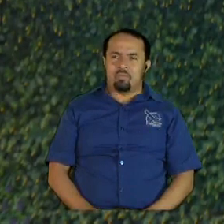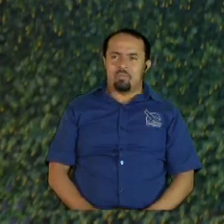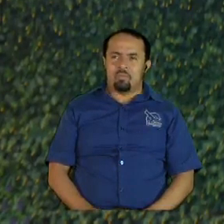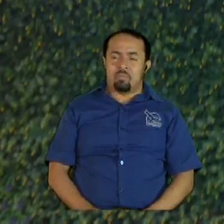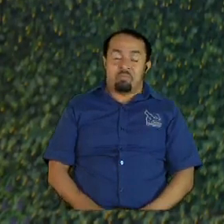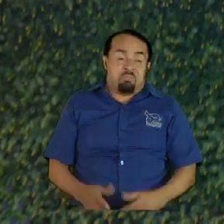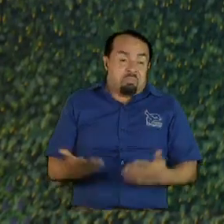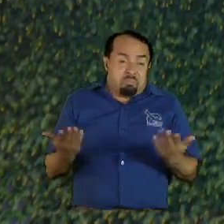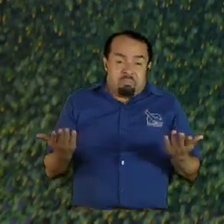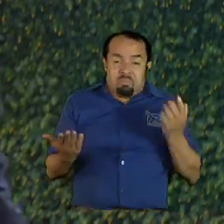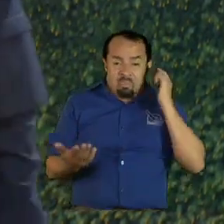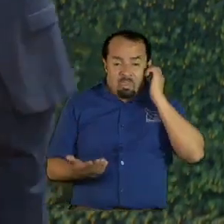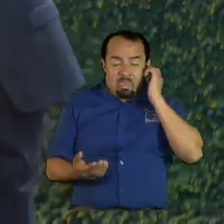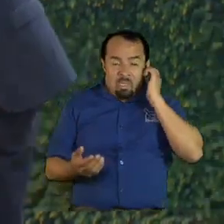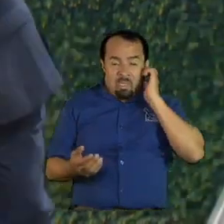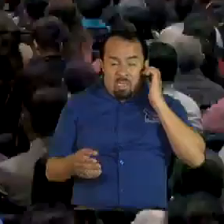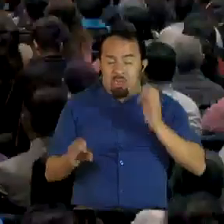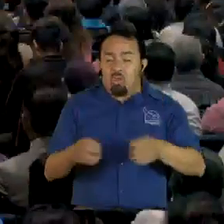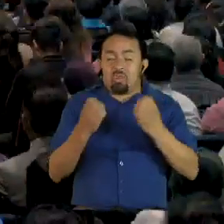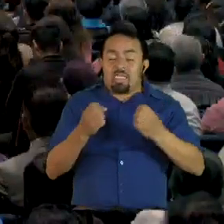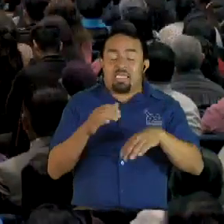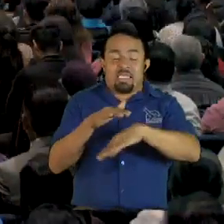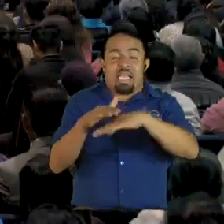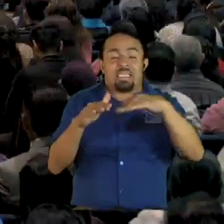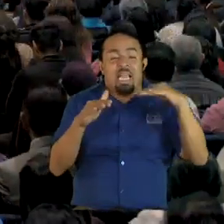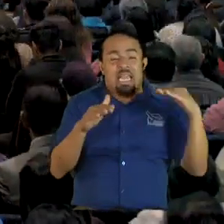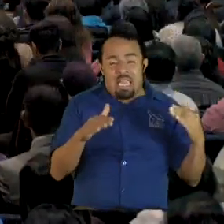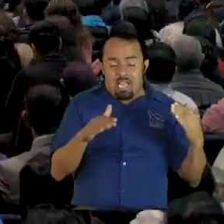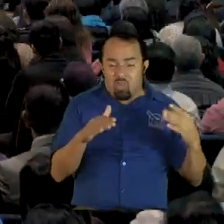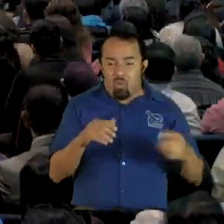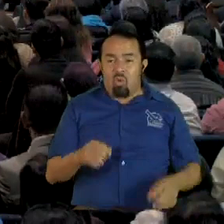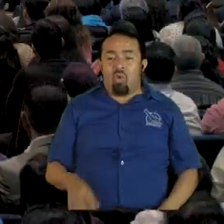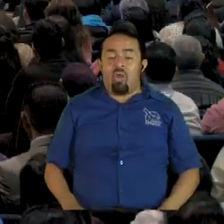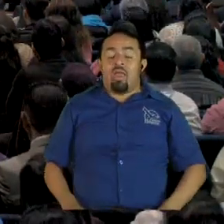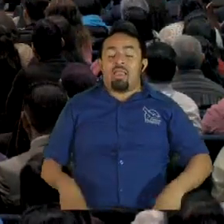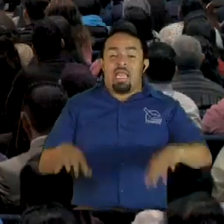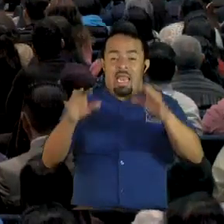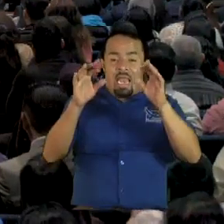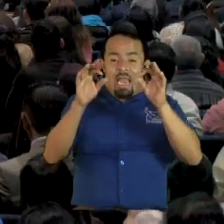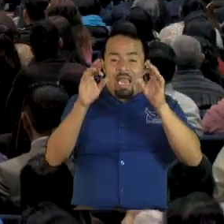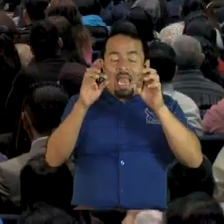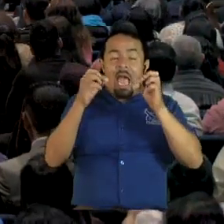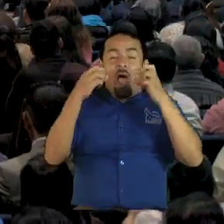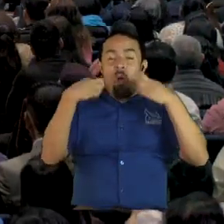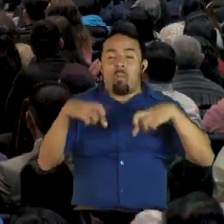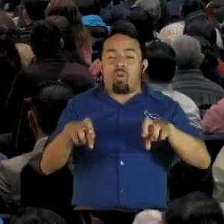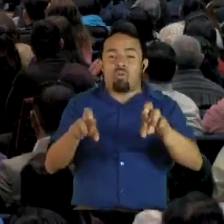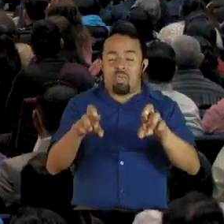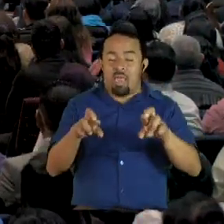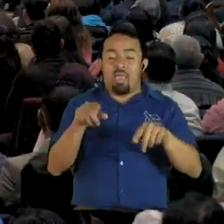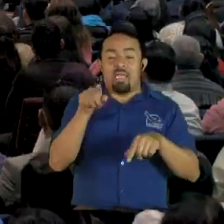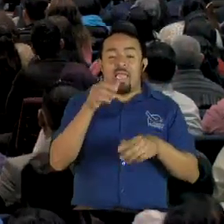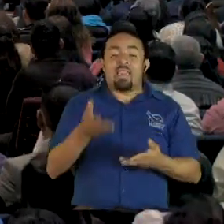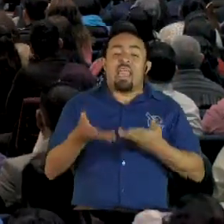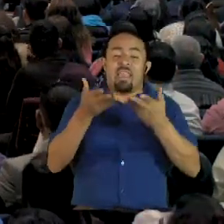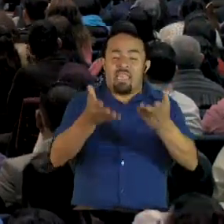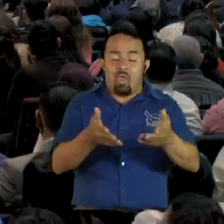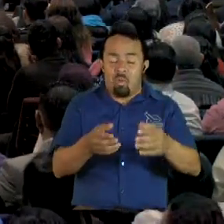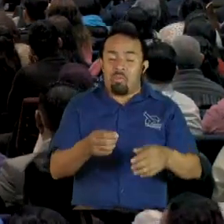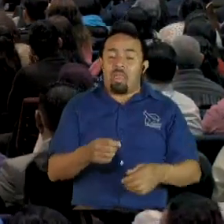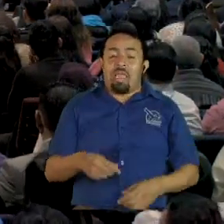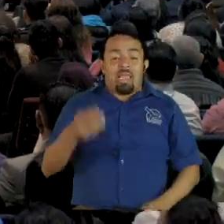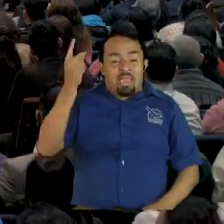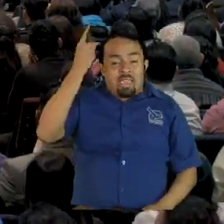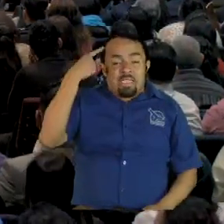Bueno, entonces estás saliéndote de la oportunidad que te dieron de que te